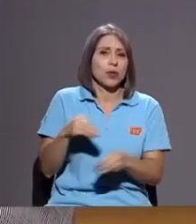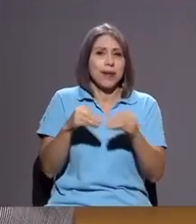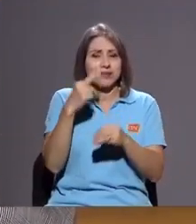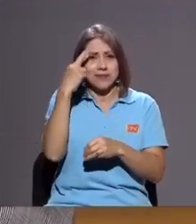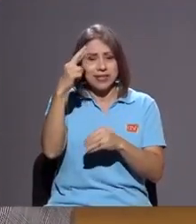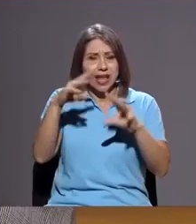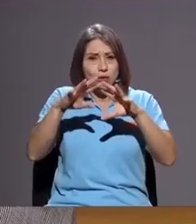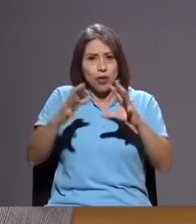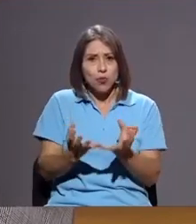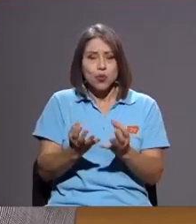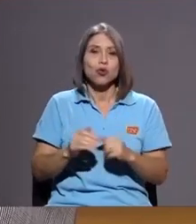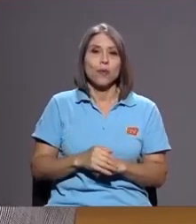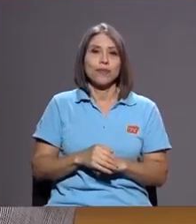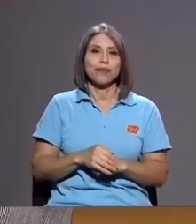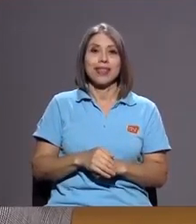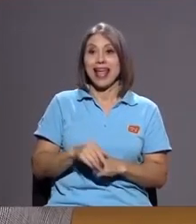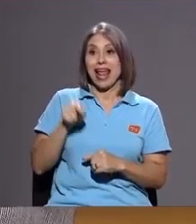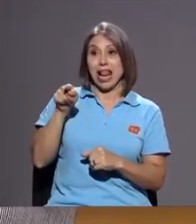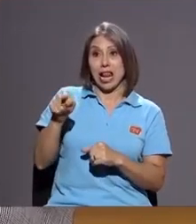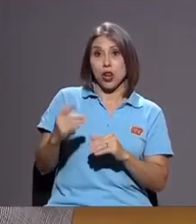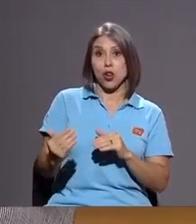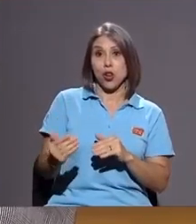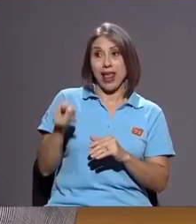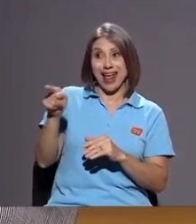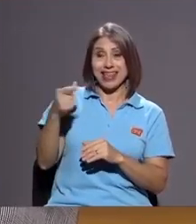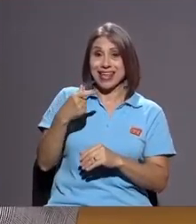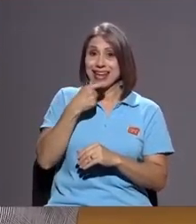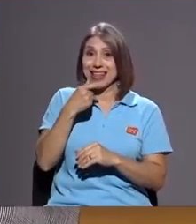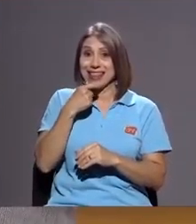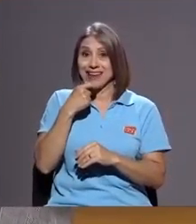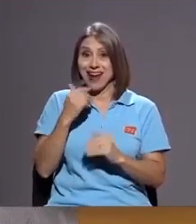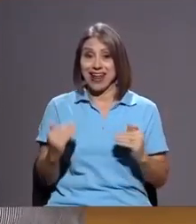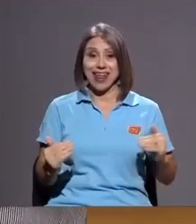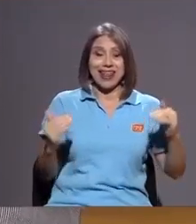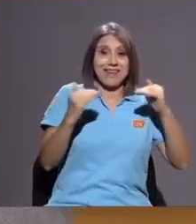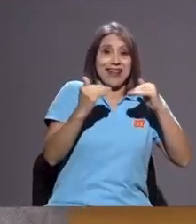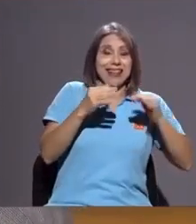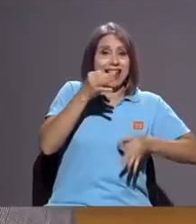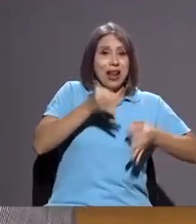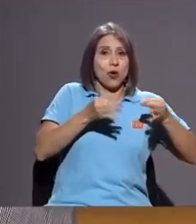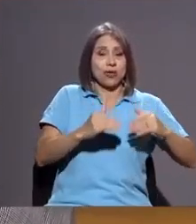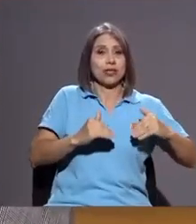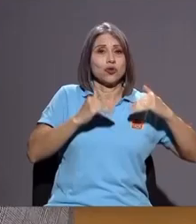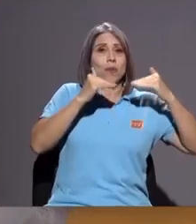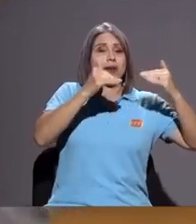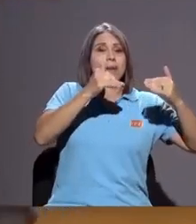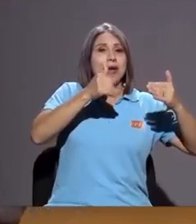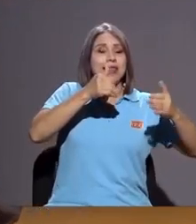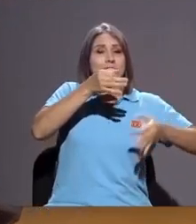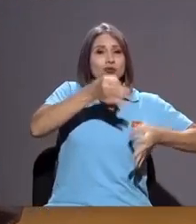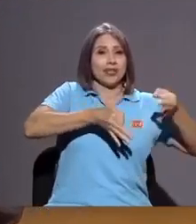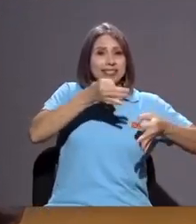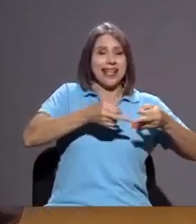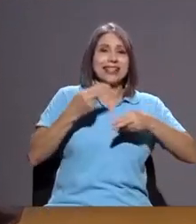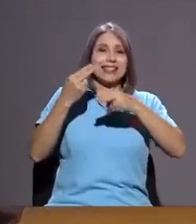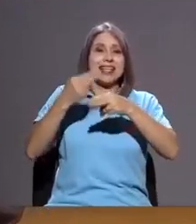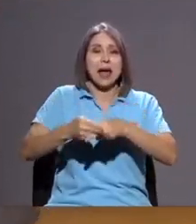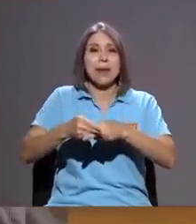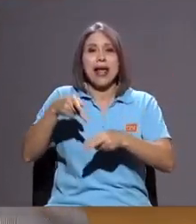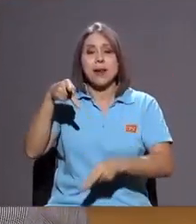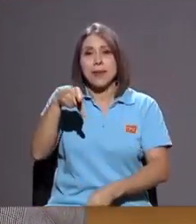El equivalente de la Corte Suprema de Justicia en Inglaterra es lo que se llama el Private Counsel de Su Majestad. Y el Private Counsel